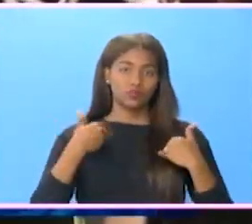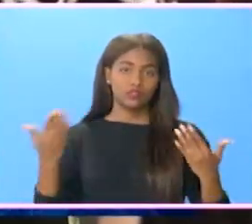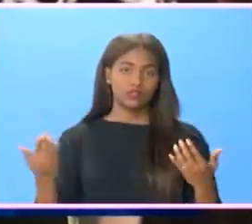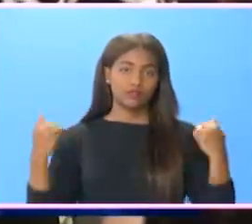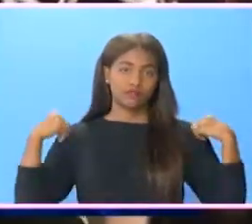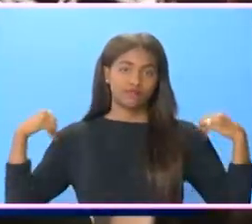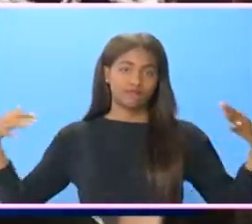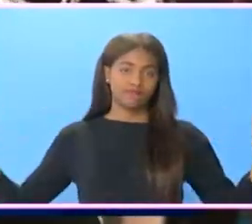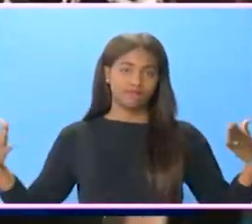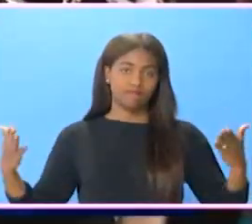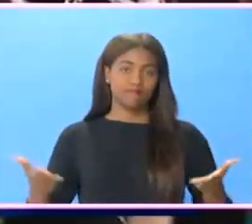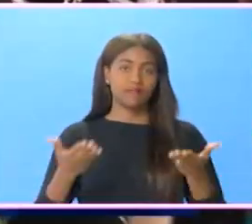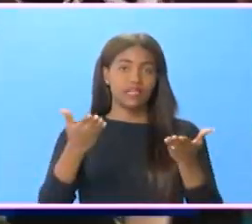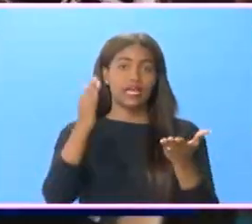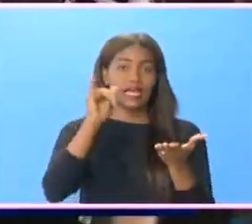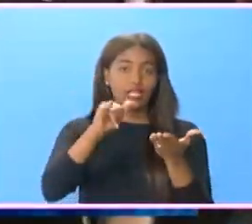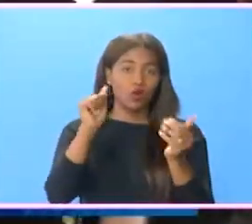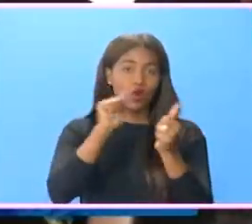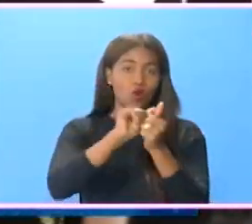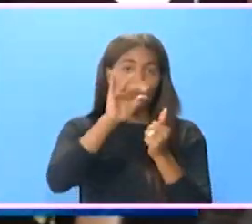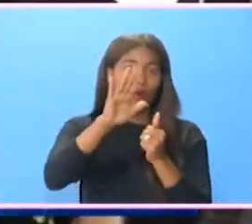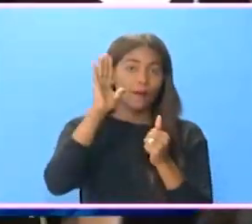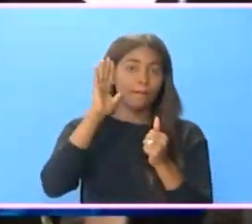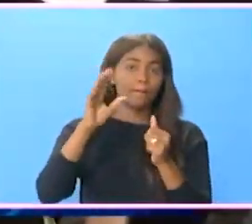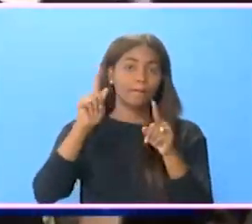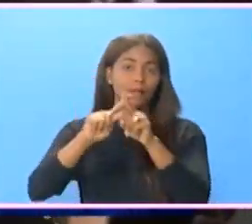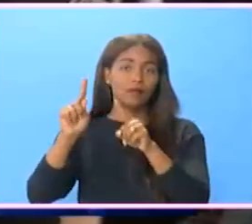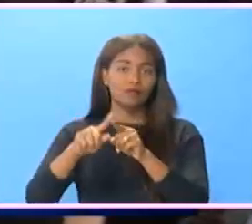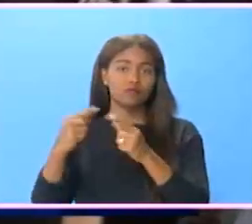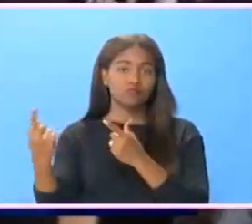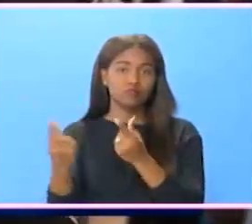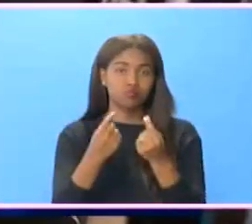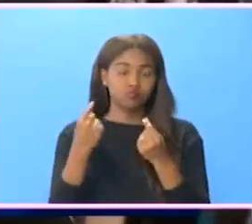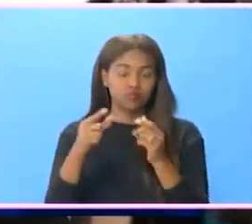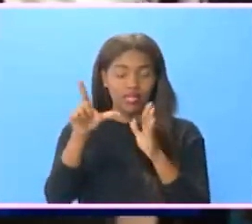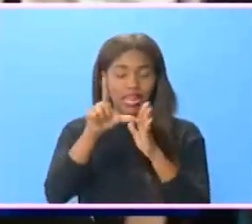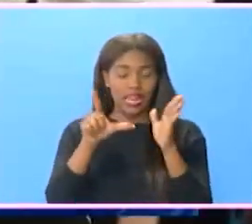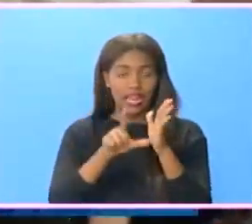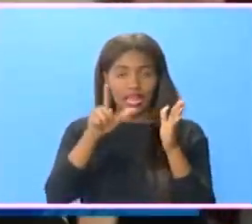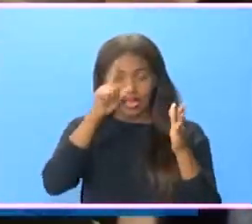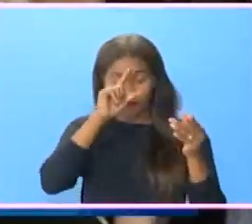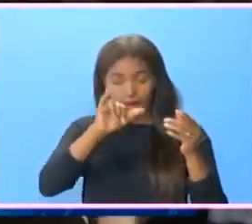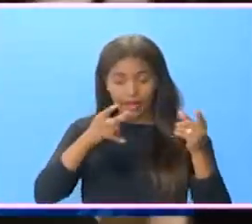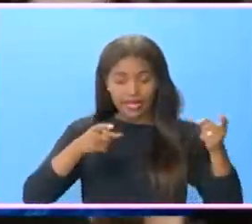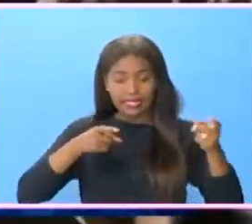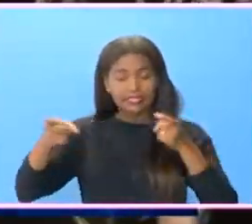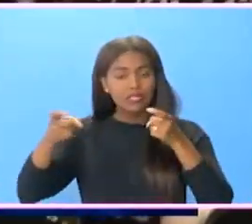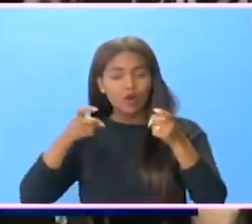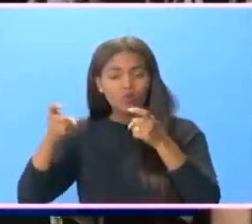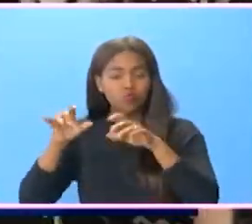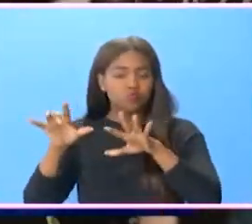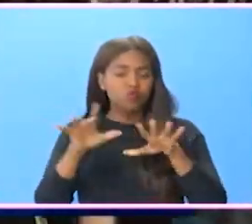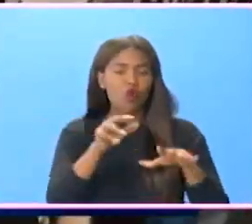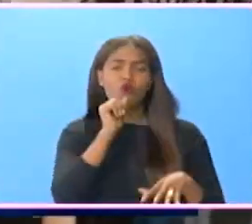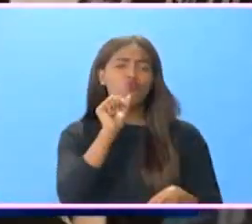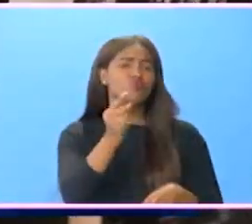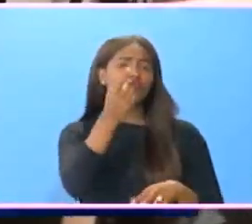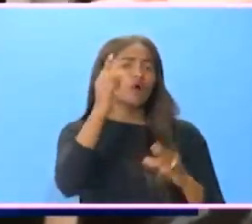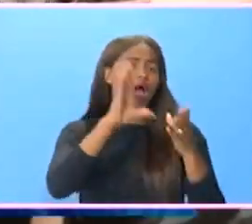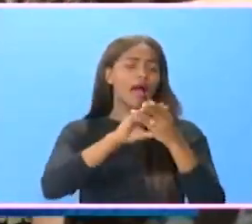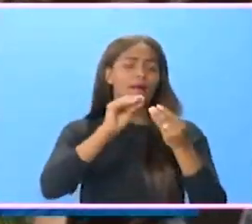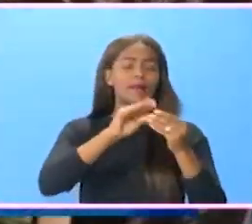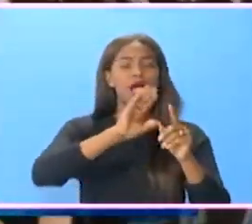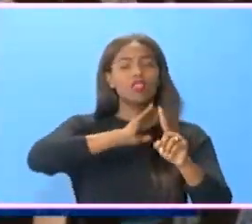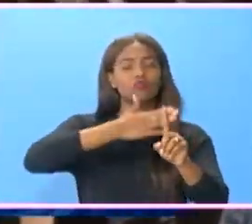eso va a traer, como sabemos, repercusiones. Pero hay que entender que la ley de extinción de dominio no solamente tocará los